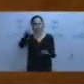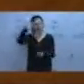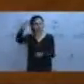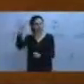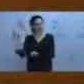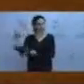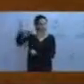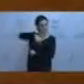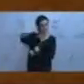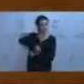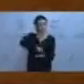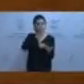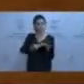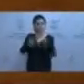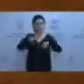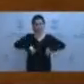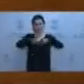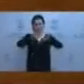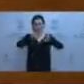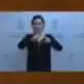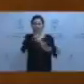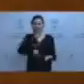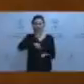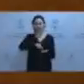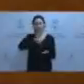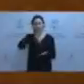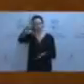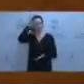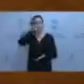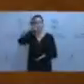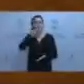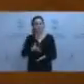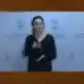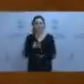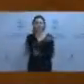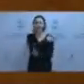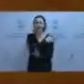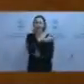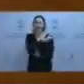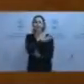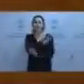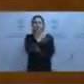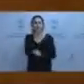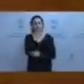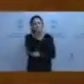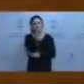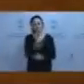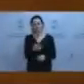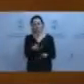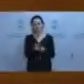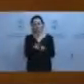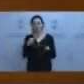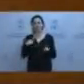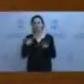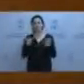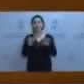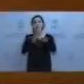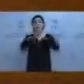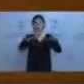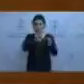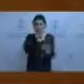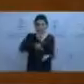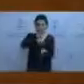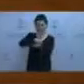tecnológicos asturianos es una buena idea, que lleva años reclamándose. Bienvenida sea. Pero, sinceramente, ¿cómo piensan ligarlos a unos centros tecnológicos de los